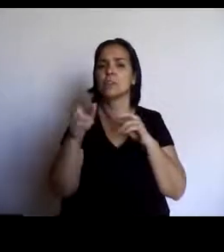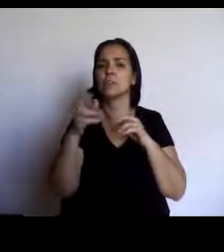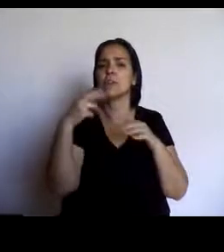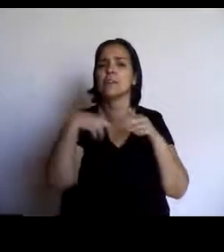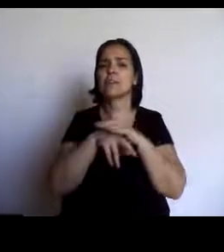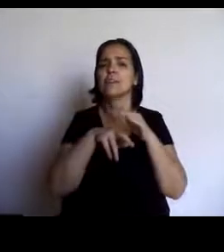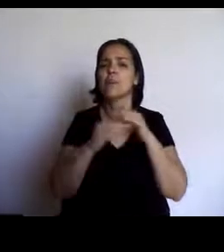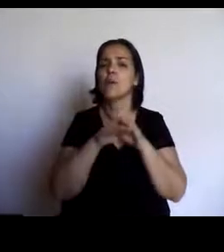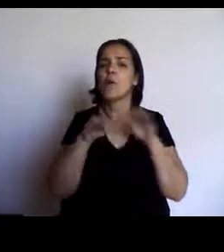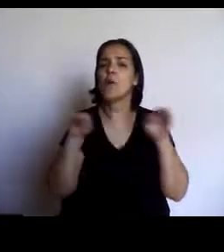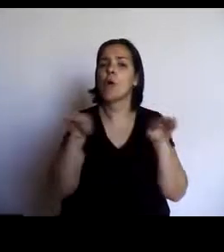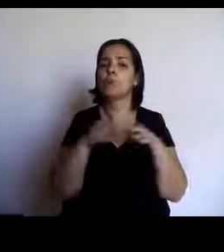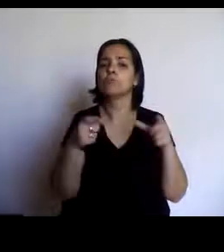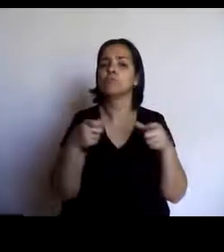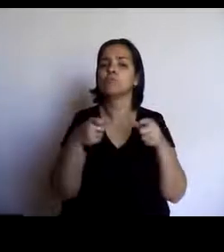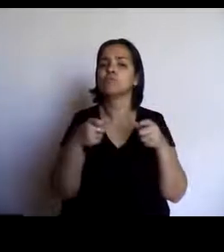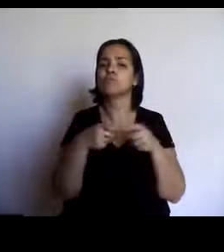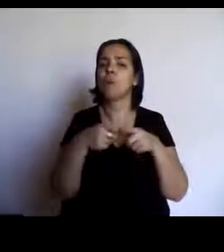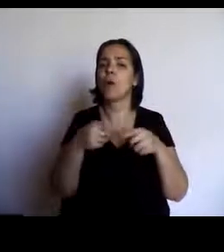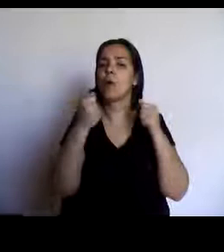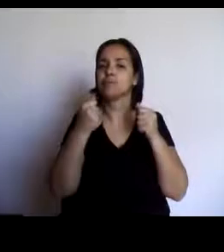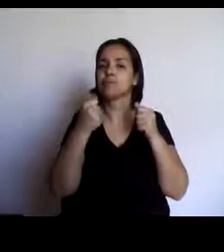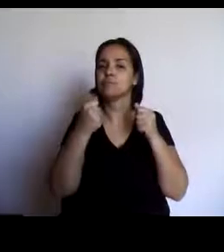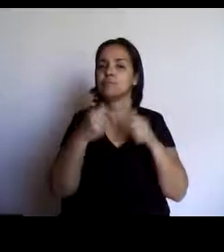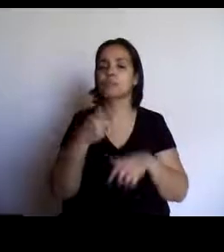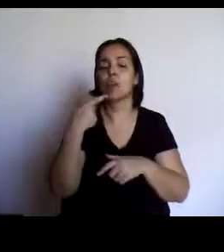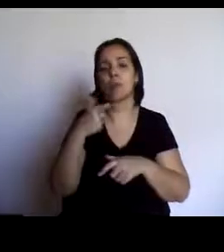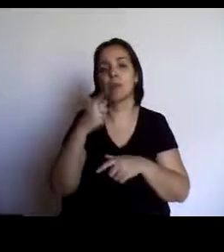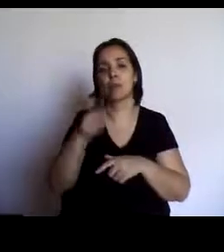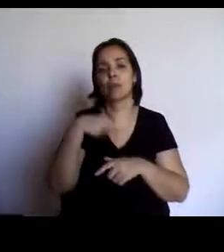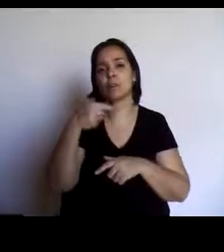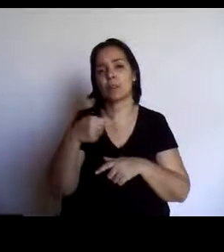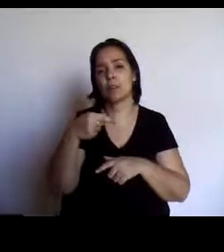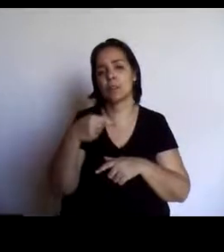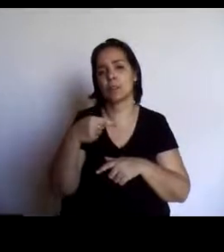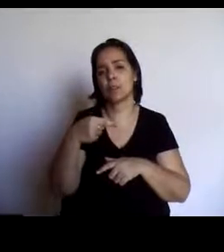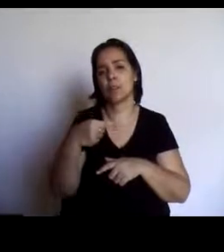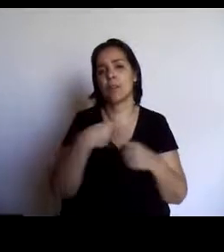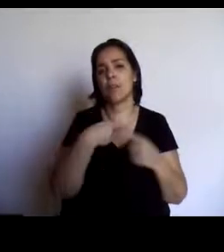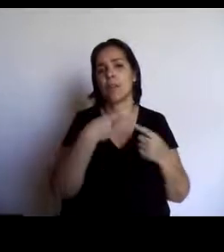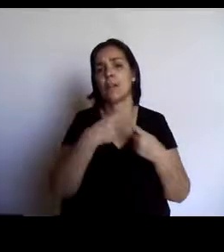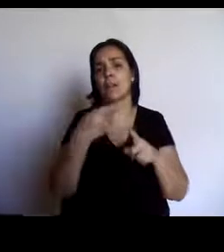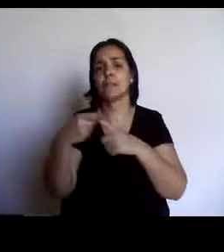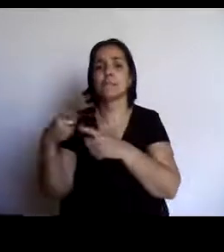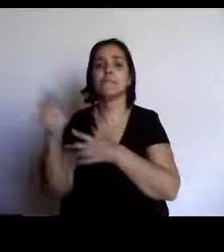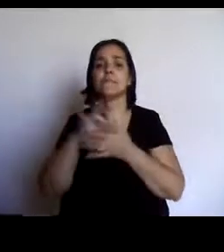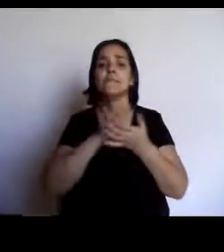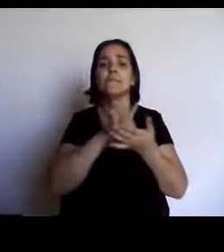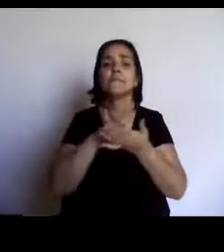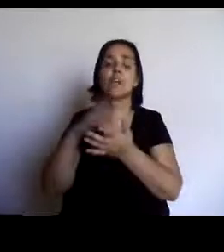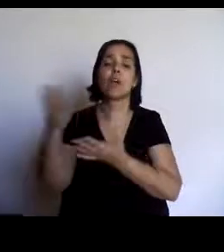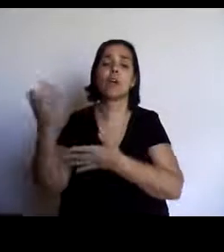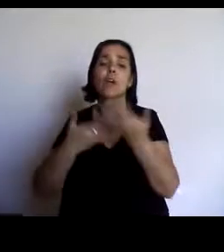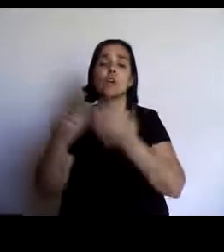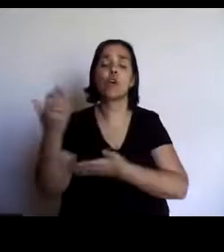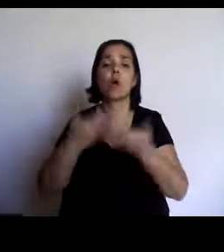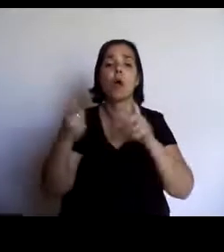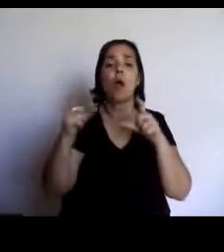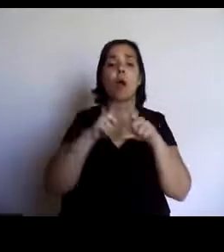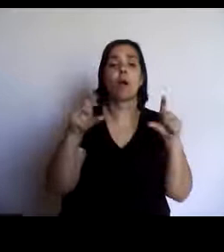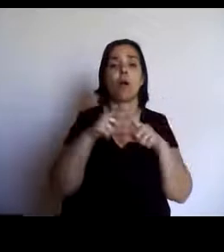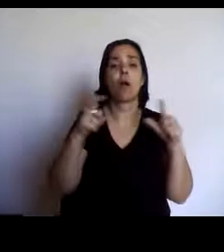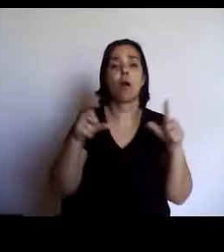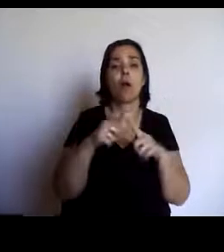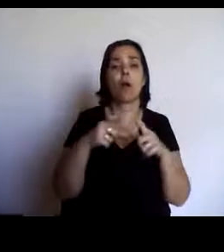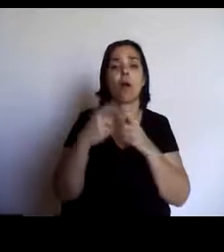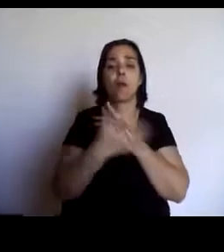y cree productos de alto valor añadido, suponiendo esto la puesta en marcha de diferentes servicios en colaboración con empresas, administración y